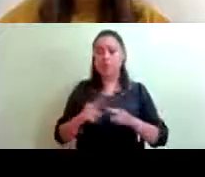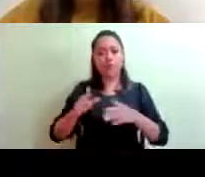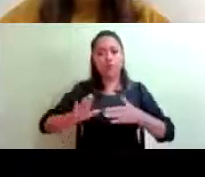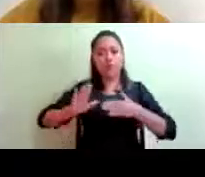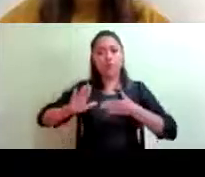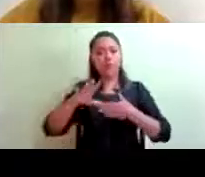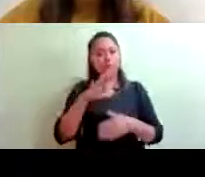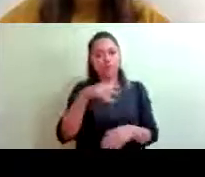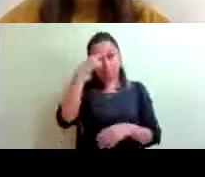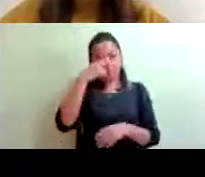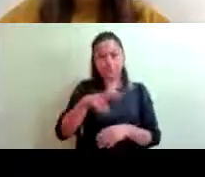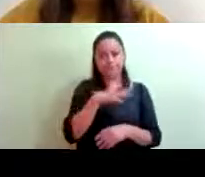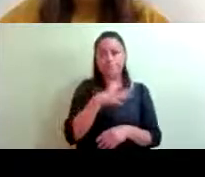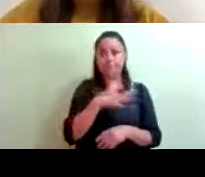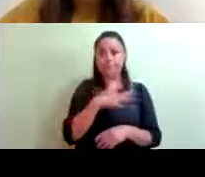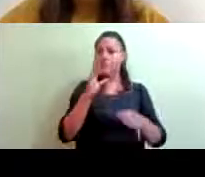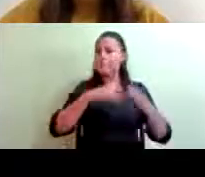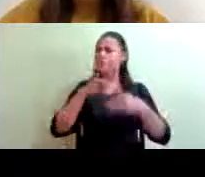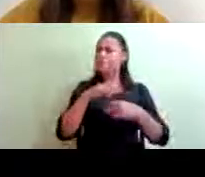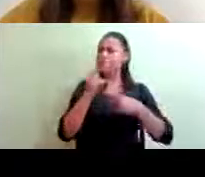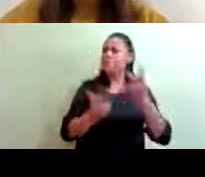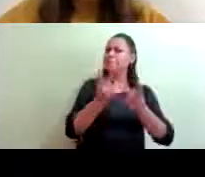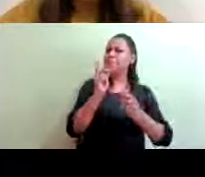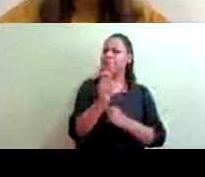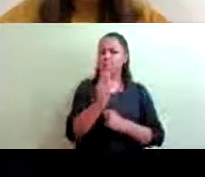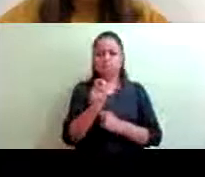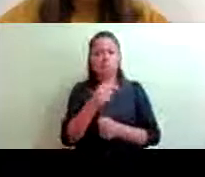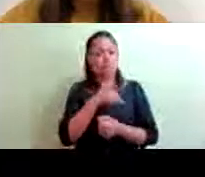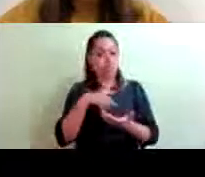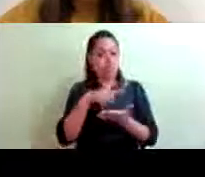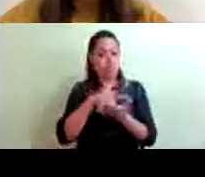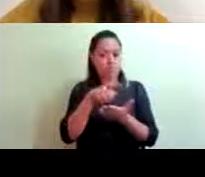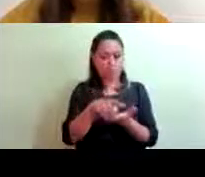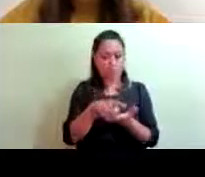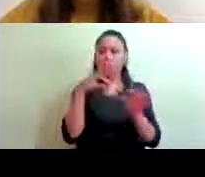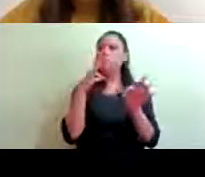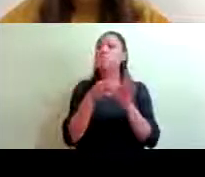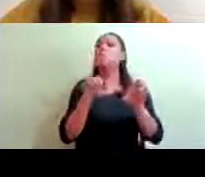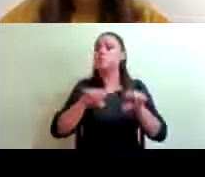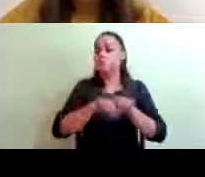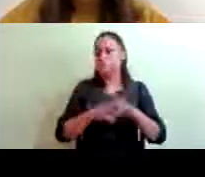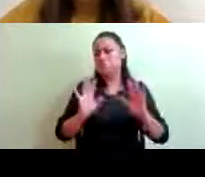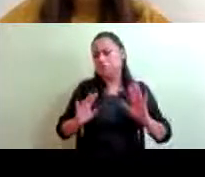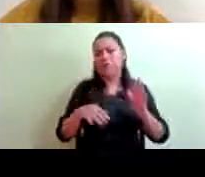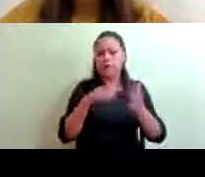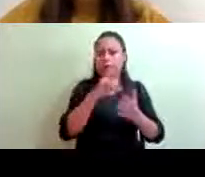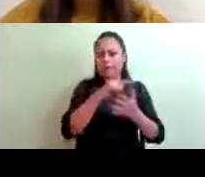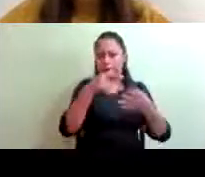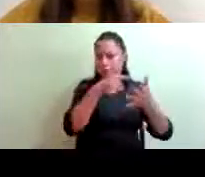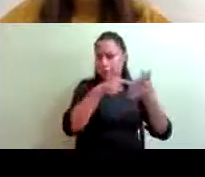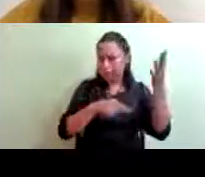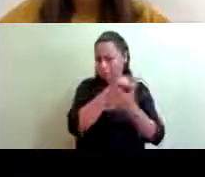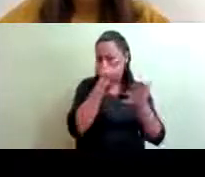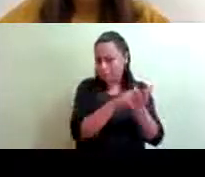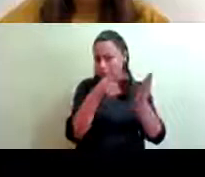ha contraído, lo que está en cuestión es cómo se hace efectivo este derecho, más allá de las declaraciones en los preceptos jurídicos. Y si no hay una